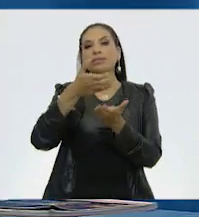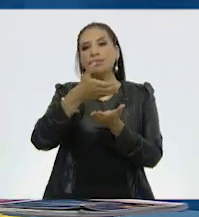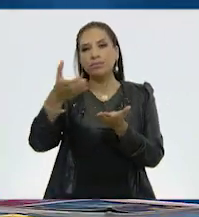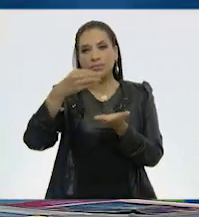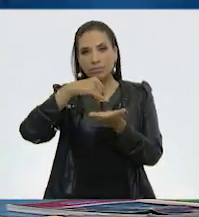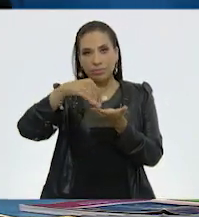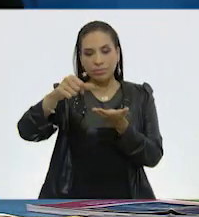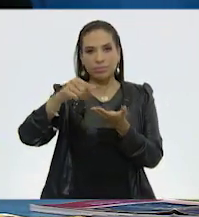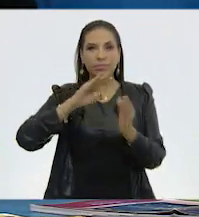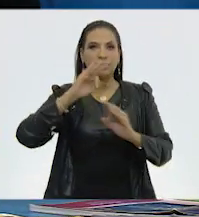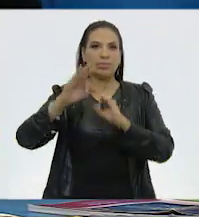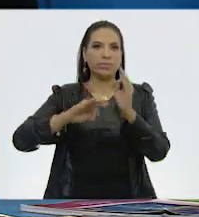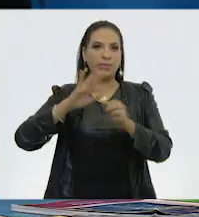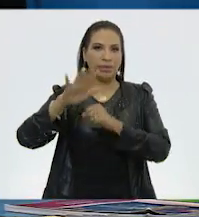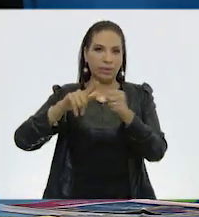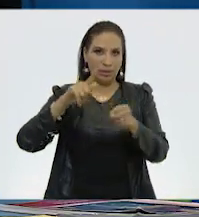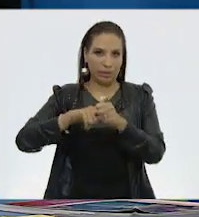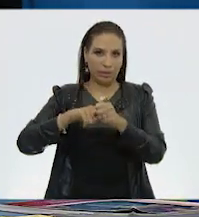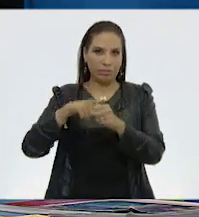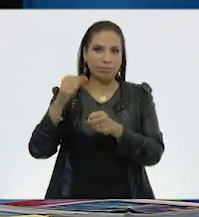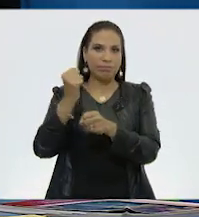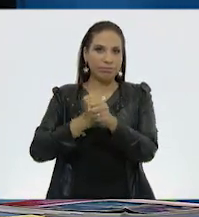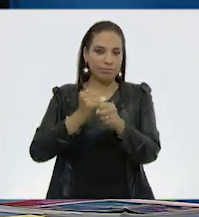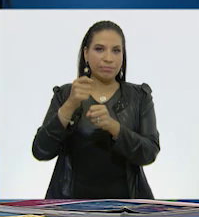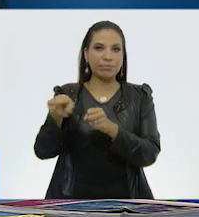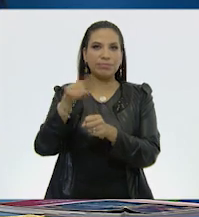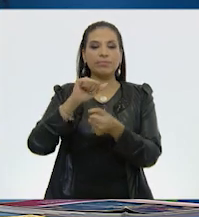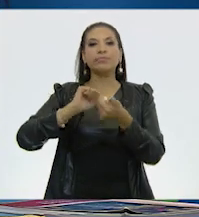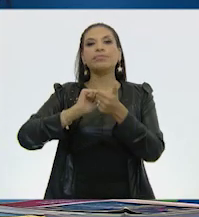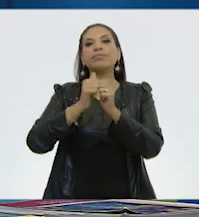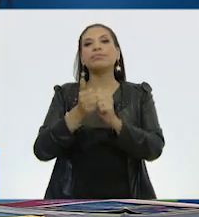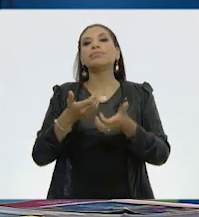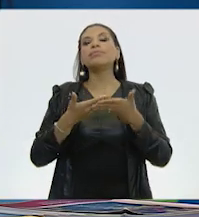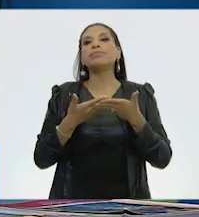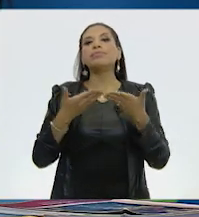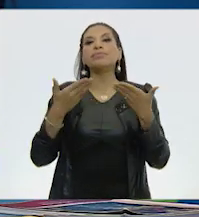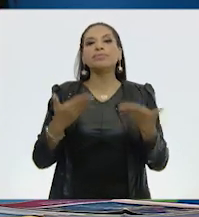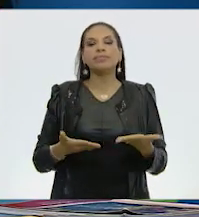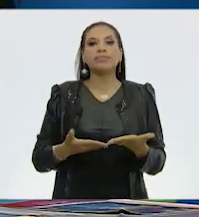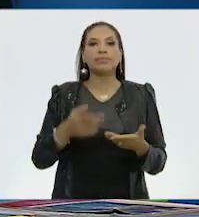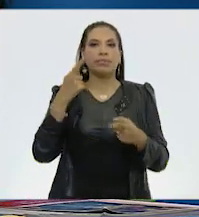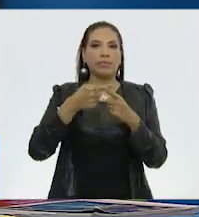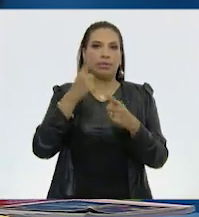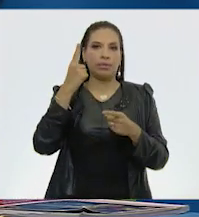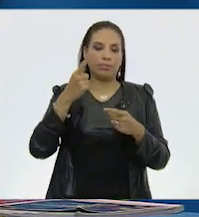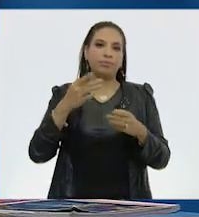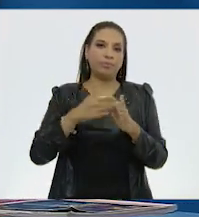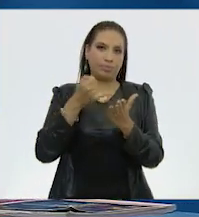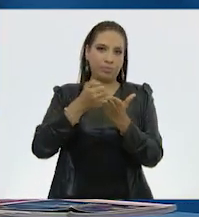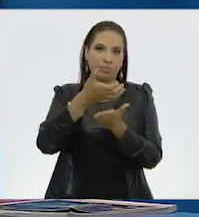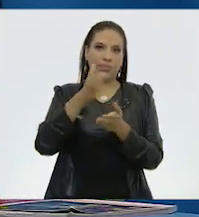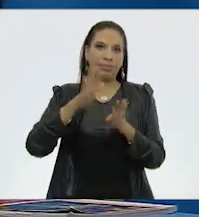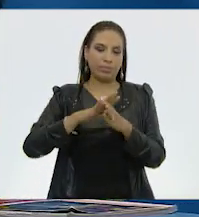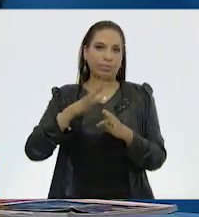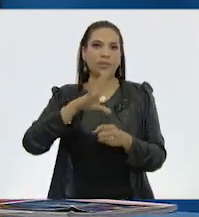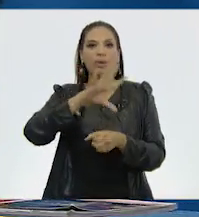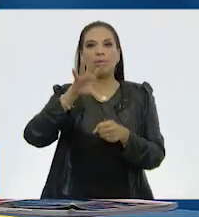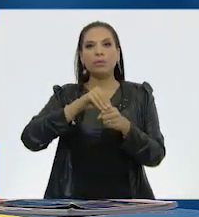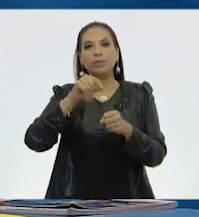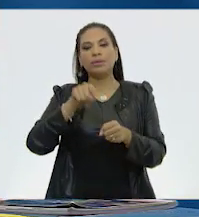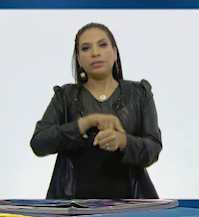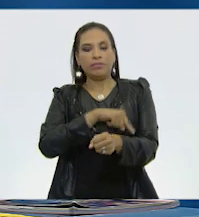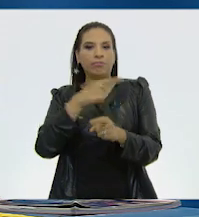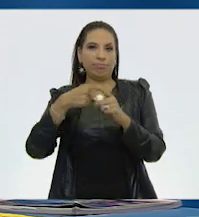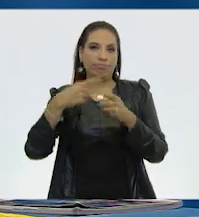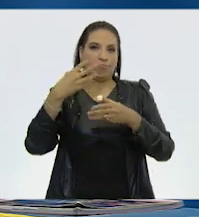cultivo, la domesticación de los animales, se ha transformado en la actualidad en una agricultura más elaborada y extensiva